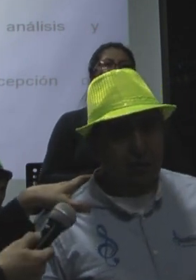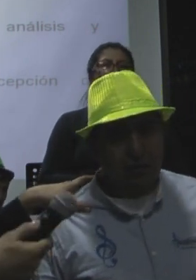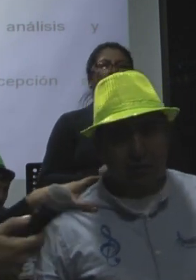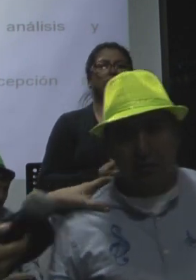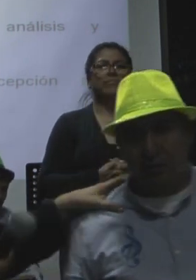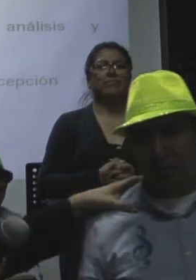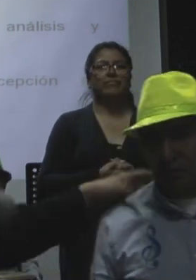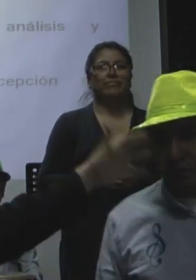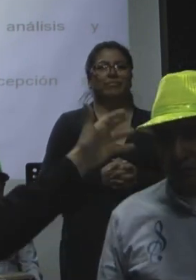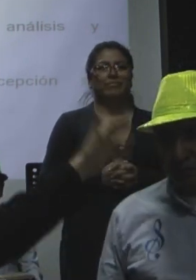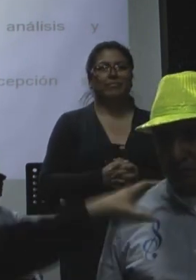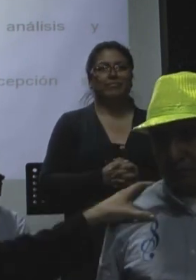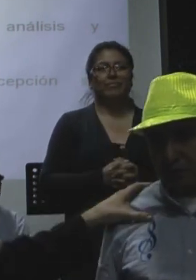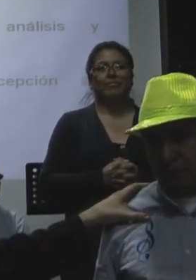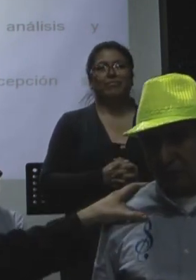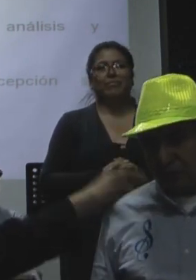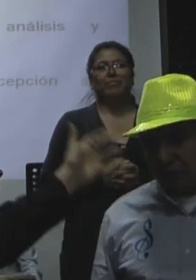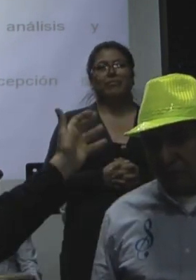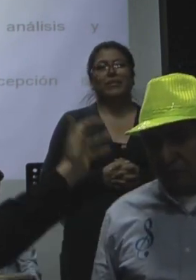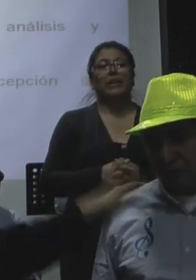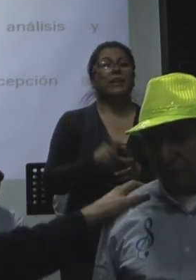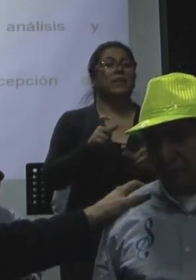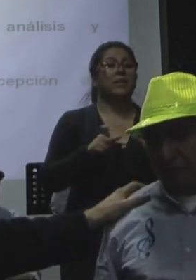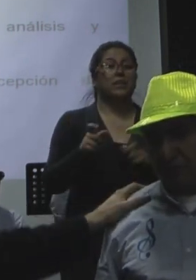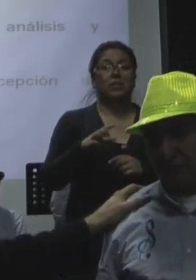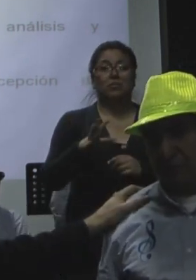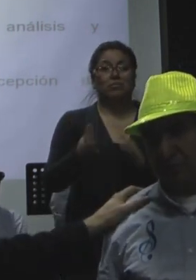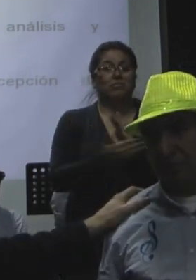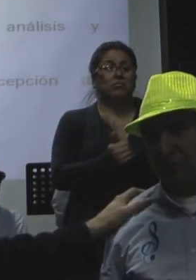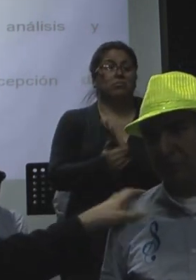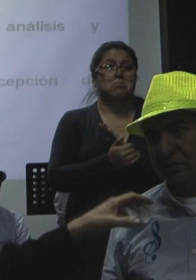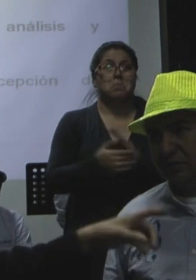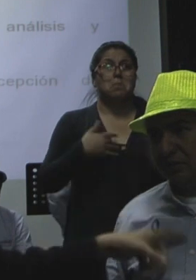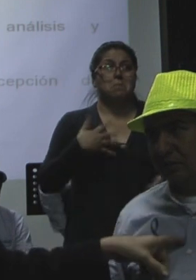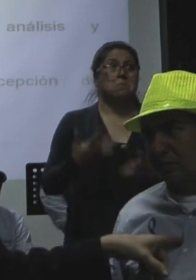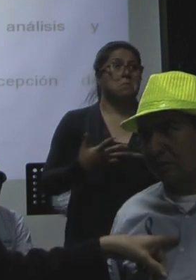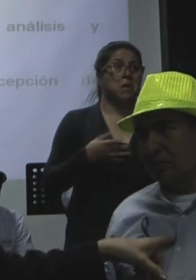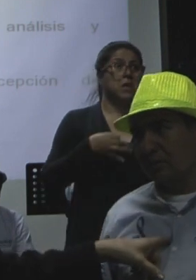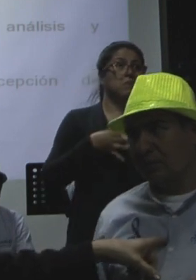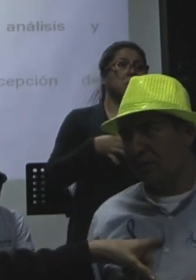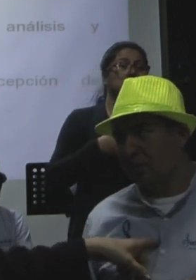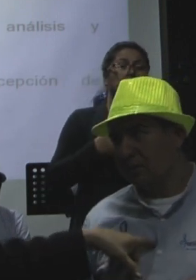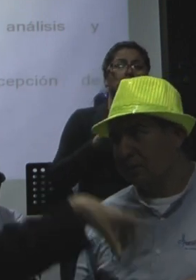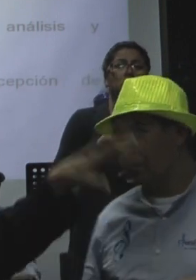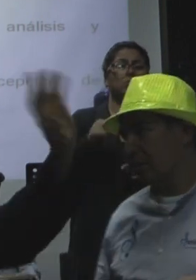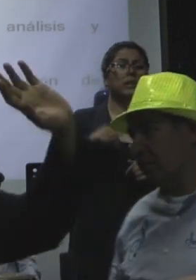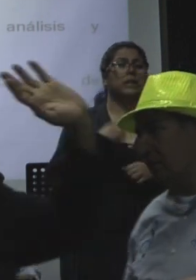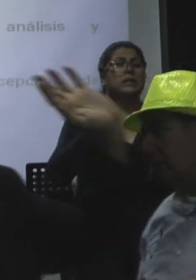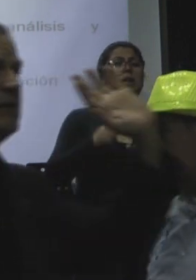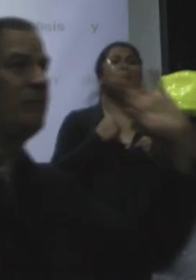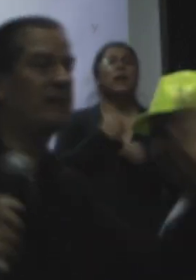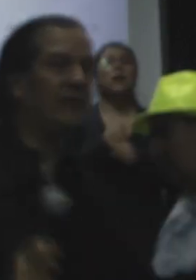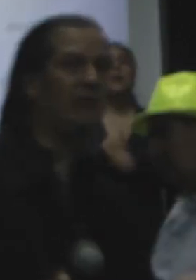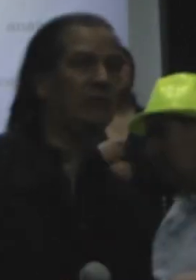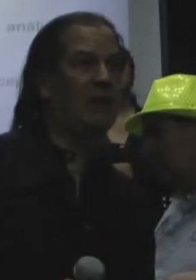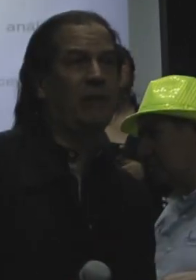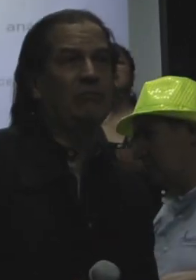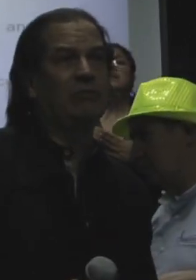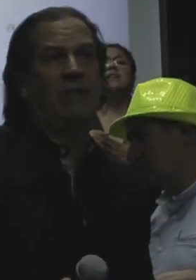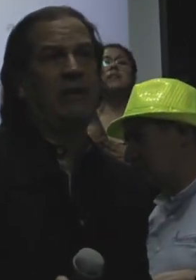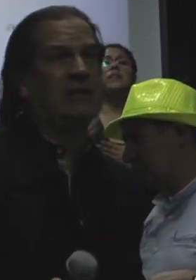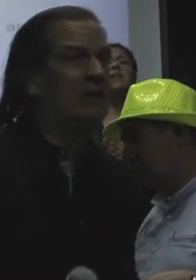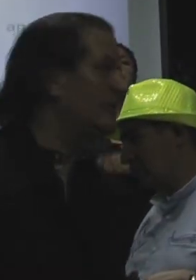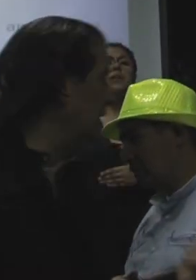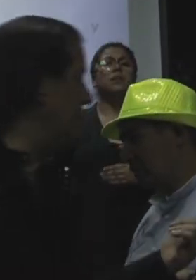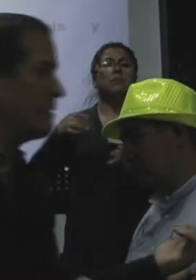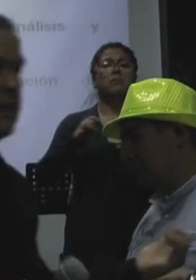Entonces estos chicos tienen cosas que uno, yo no tengo explicación, y no solamente de este año, inclusive hasta del siglo pasado. Usted le